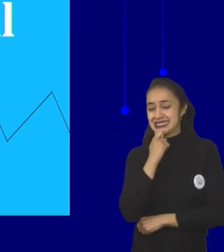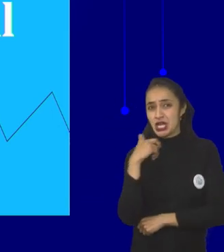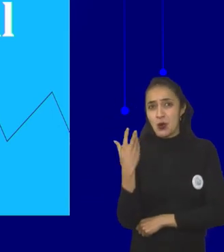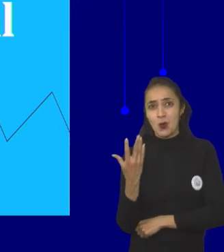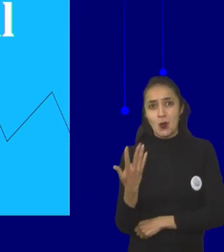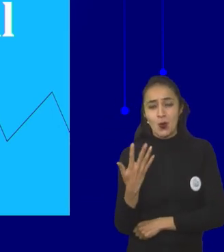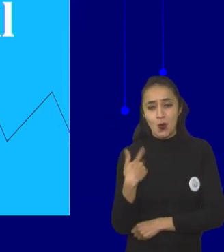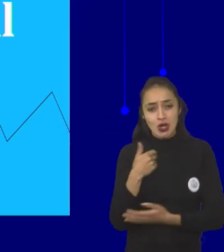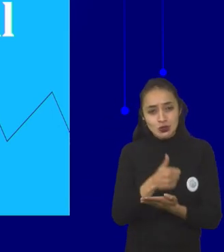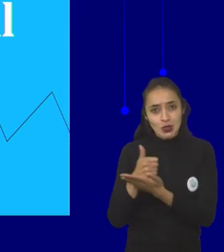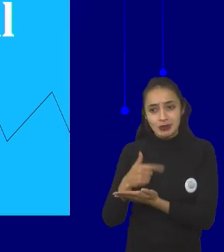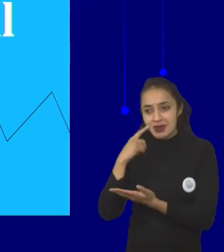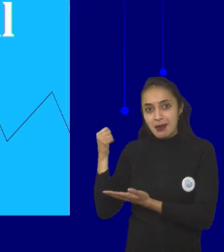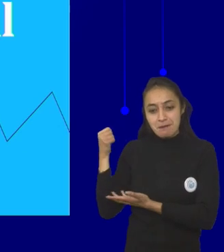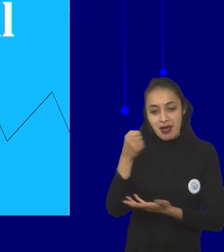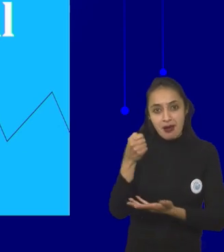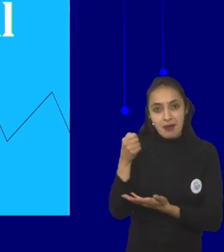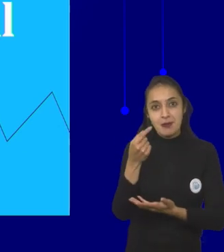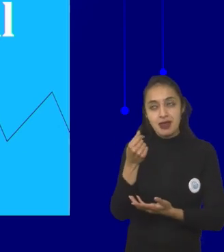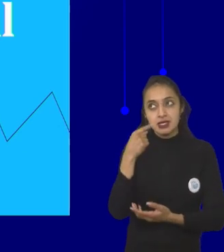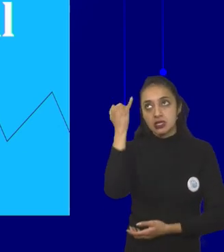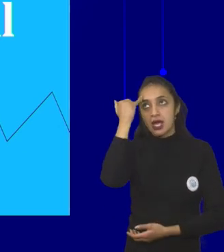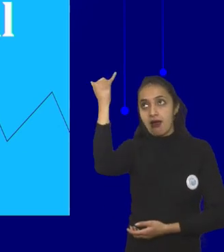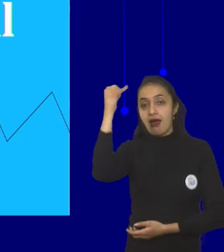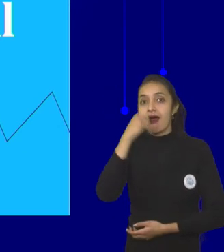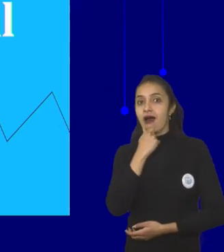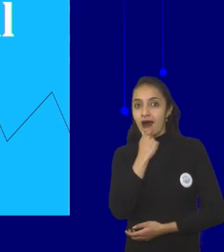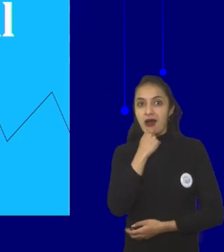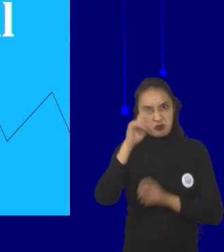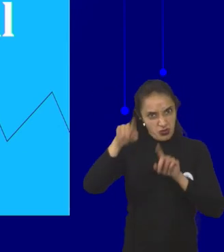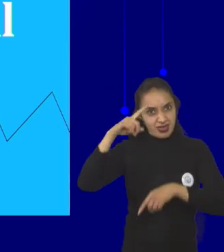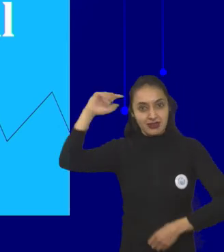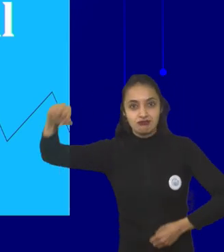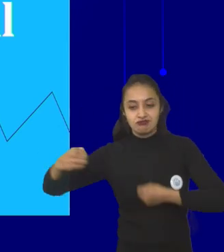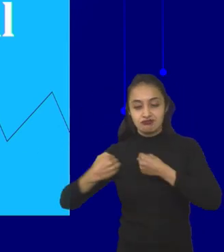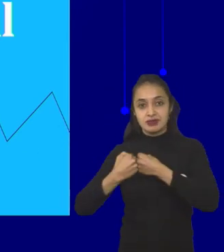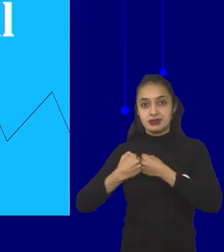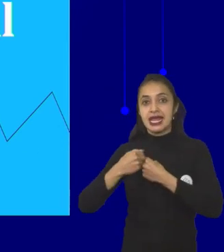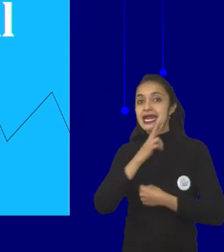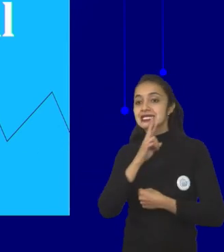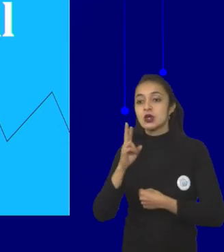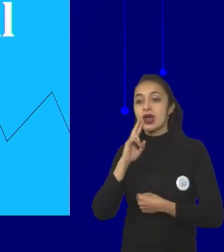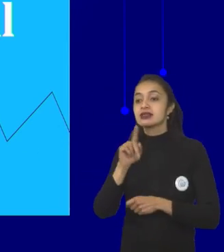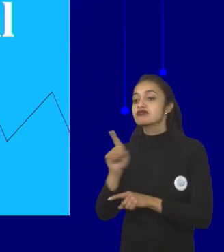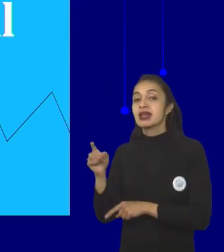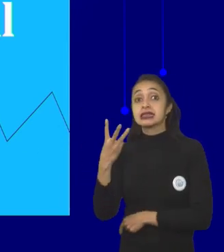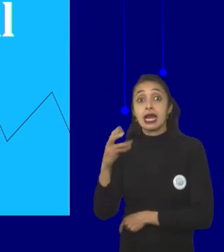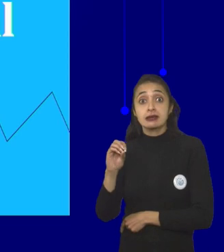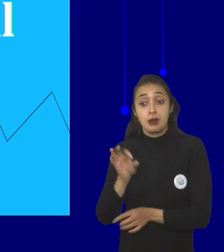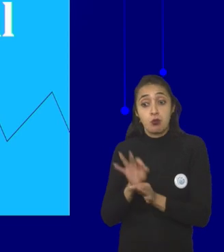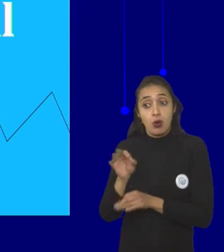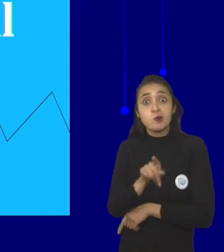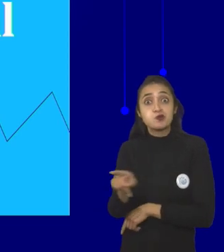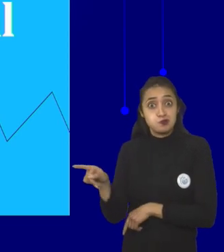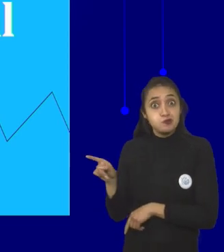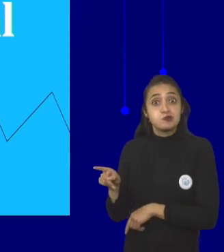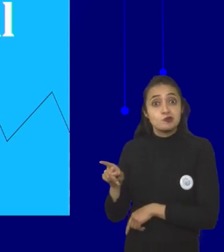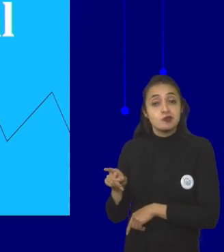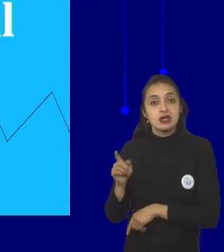a todo el pueblo? Y entonces, ideémonos, hagamos un convenio con 30 restaurantes del pueblo y consigamos